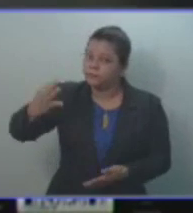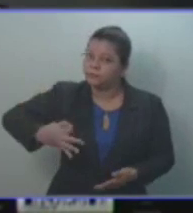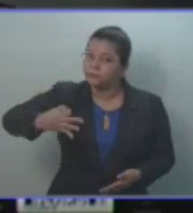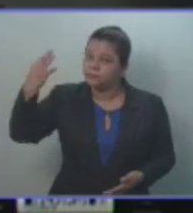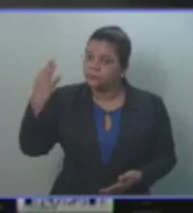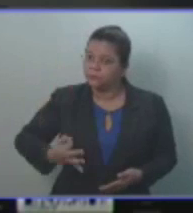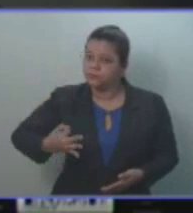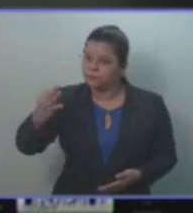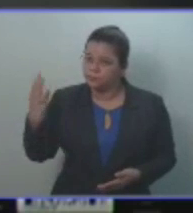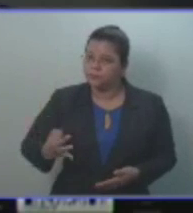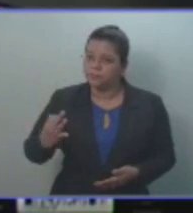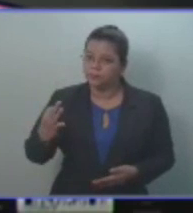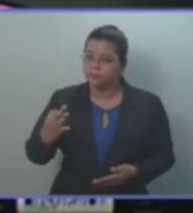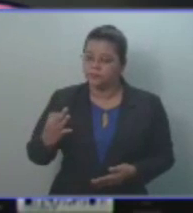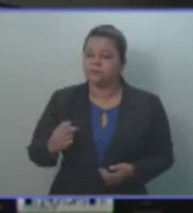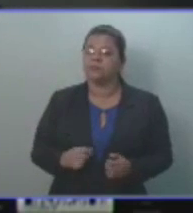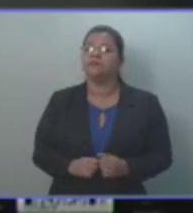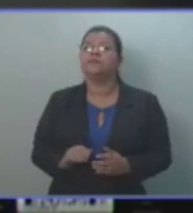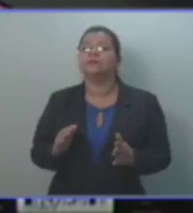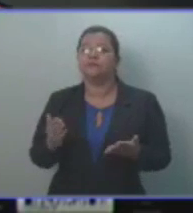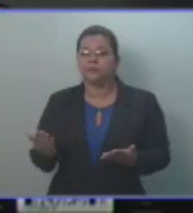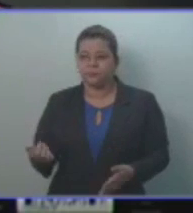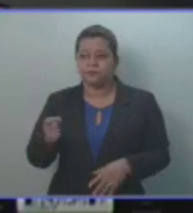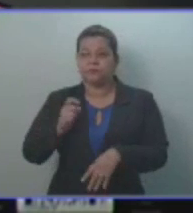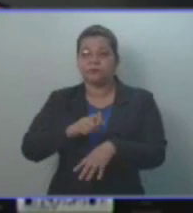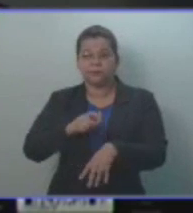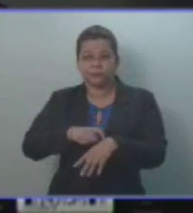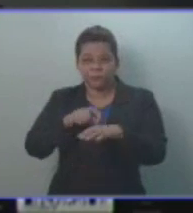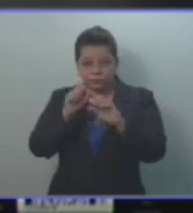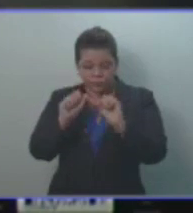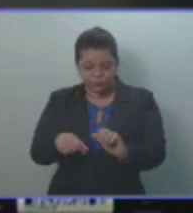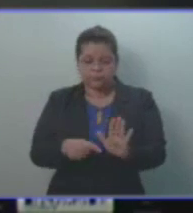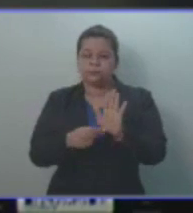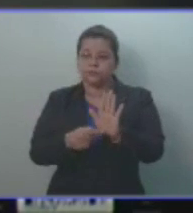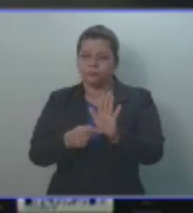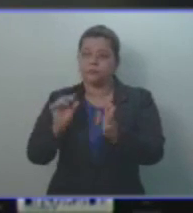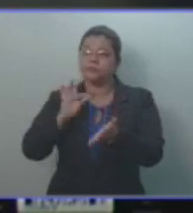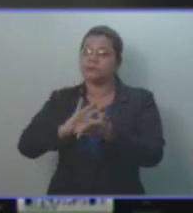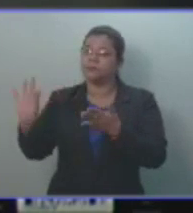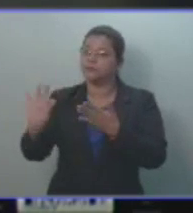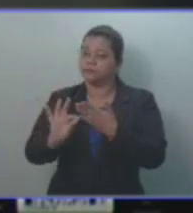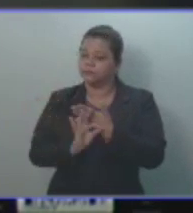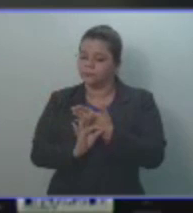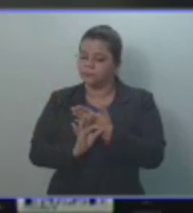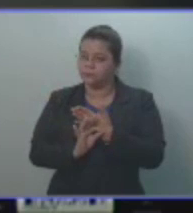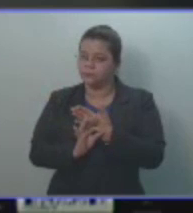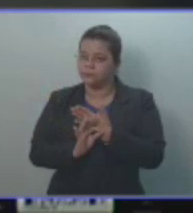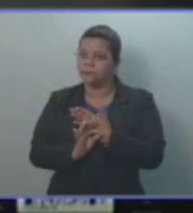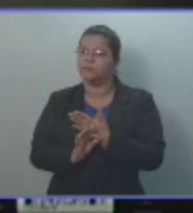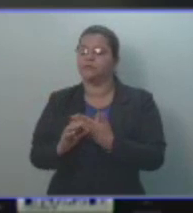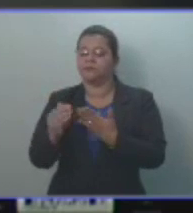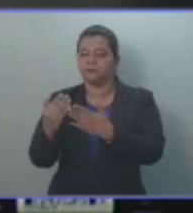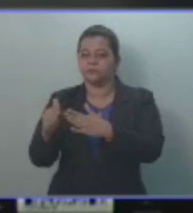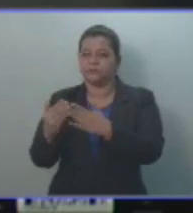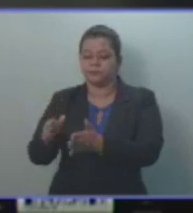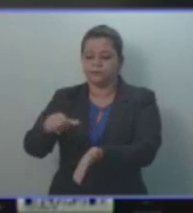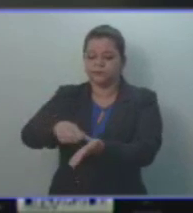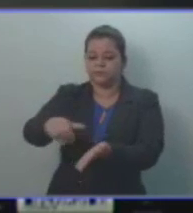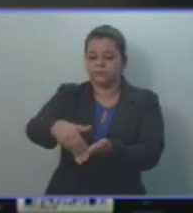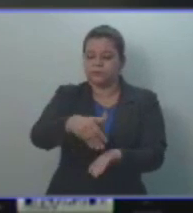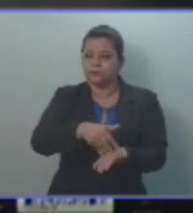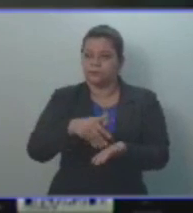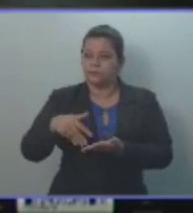del ente rector en el momento que deba presentarse un proyecto de inversión en los municipios